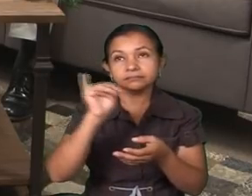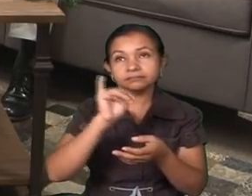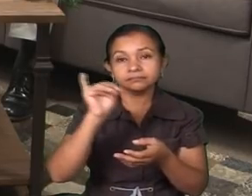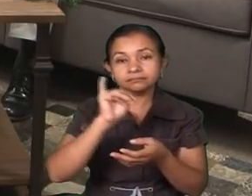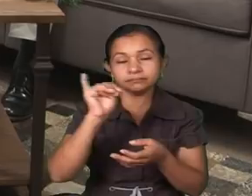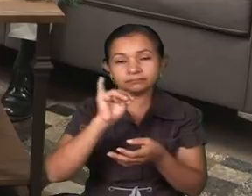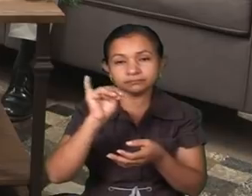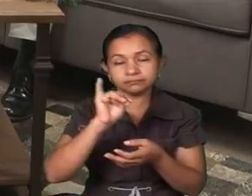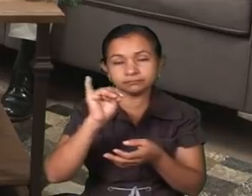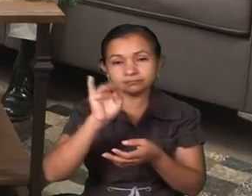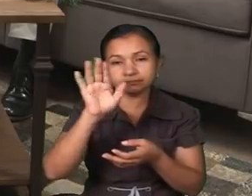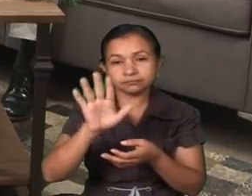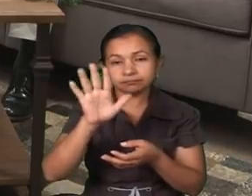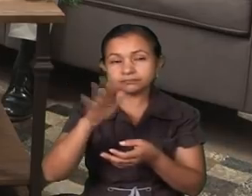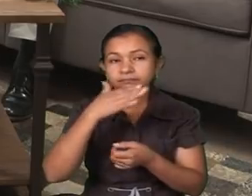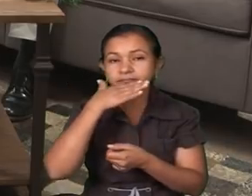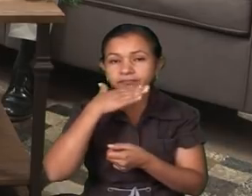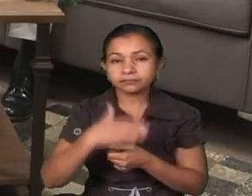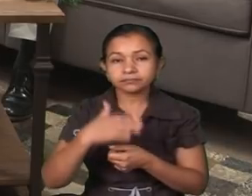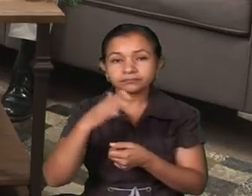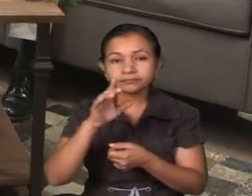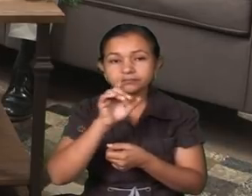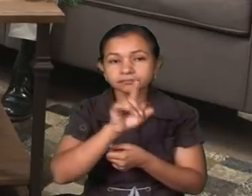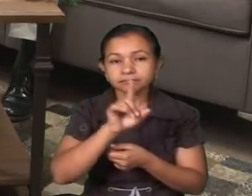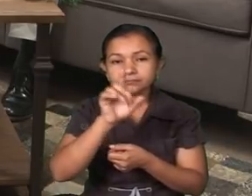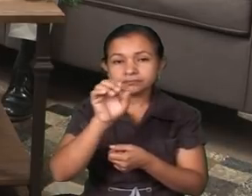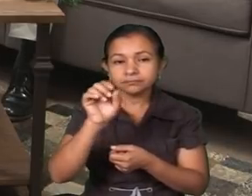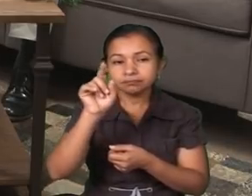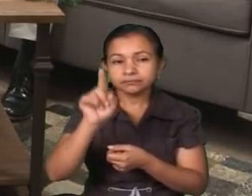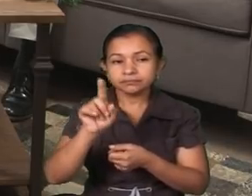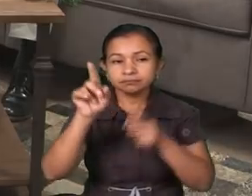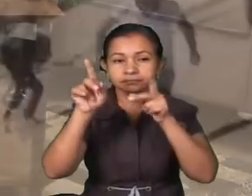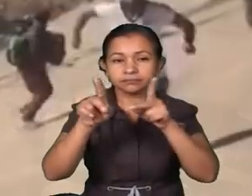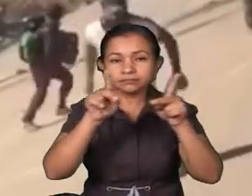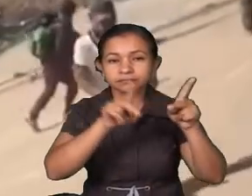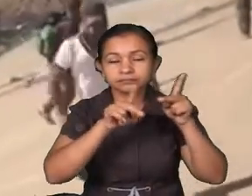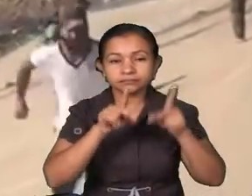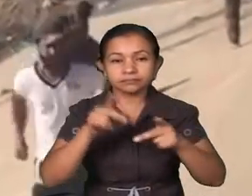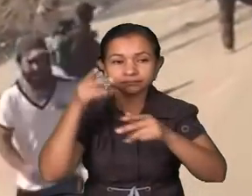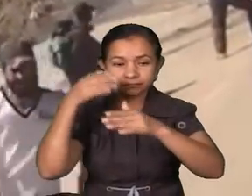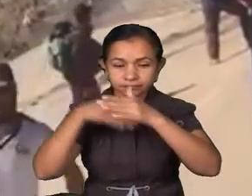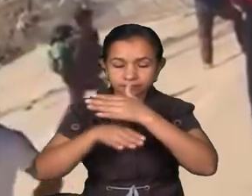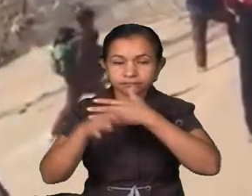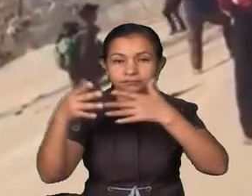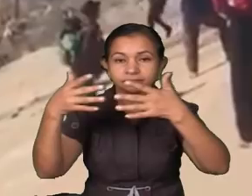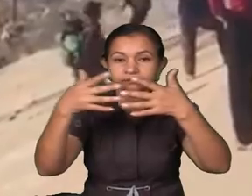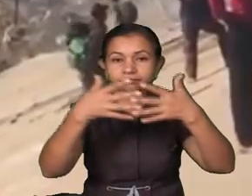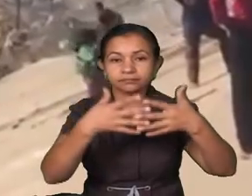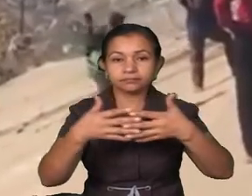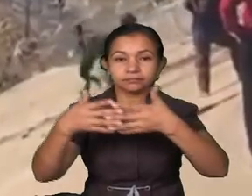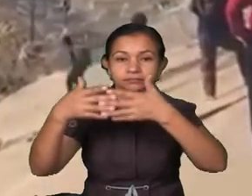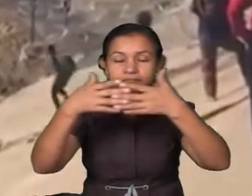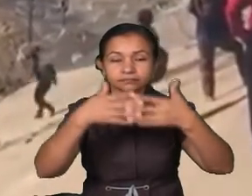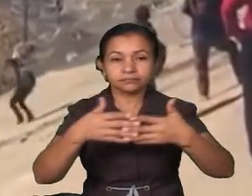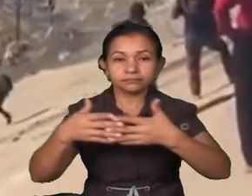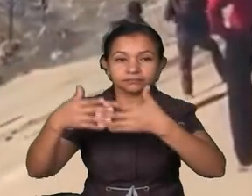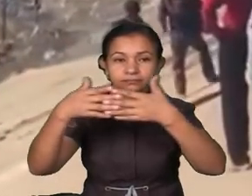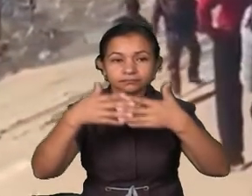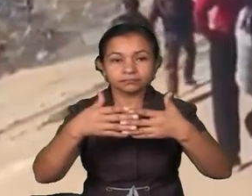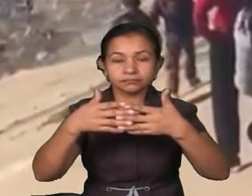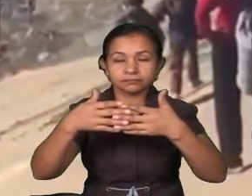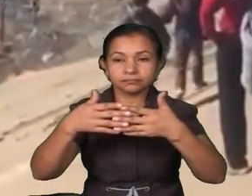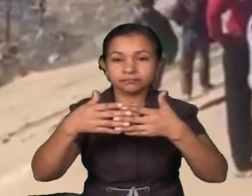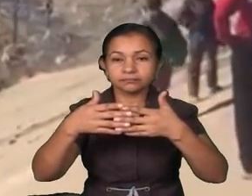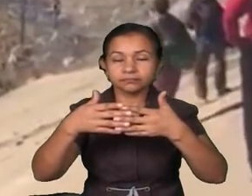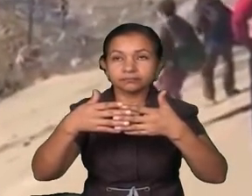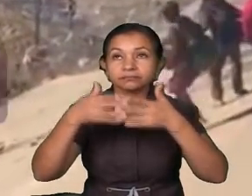diciembre, donde precisamente se calcularon 101 personas que entraron al suelo americano, venían provenientes de las caravanas